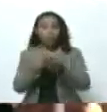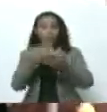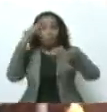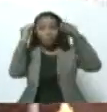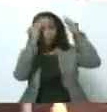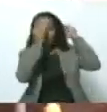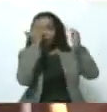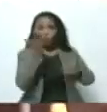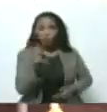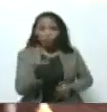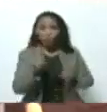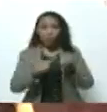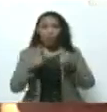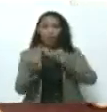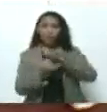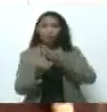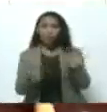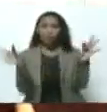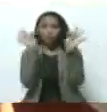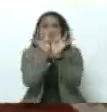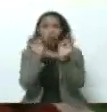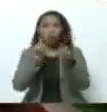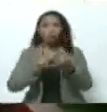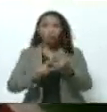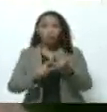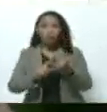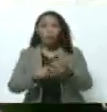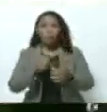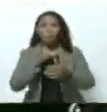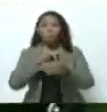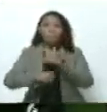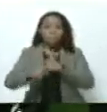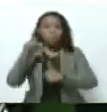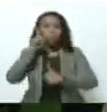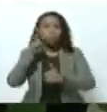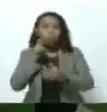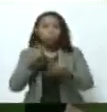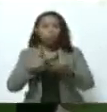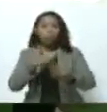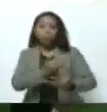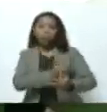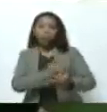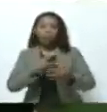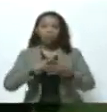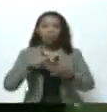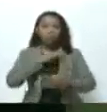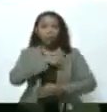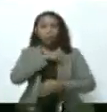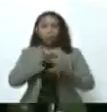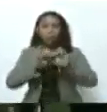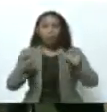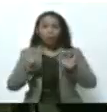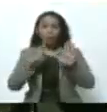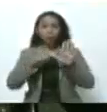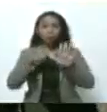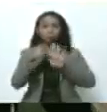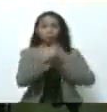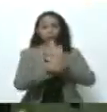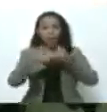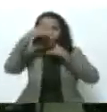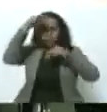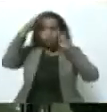Hernández, está el Instituto Nacional de Nutrición, Plan Parto Humanizado, Lactancia Materna, Misiones Educativas, atendiendo a nuestro